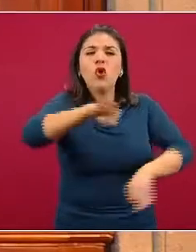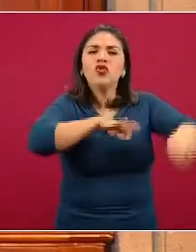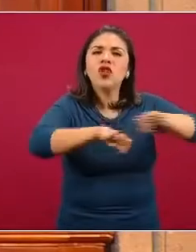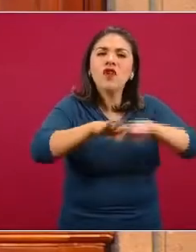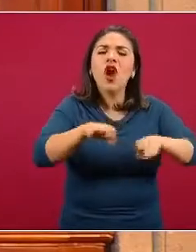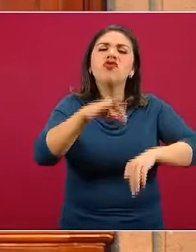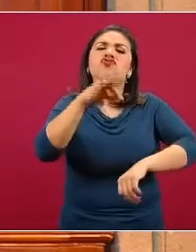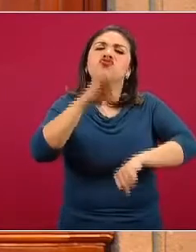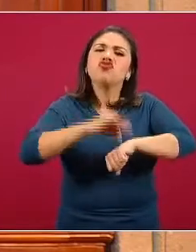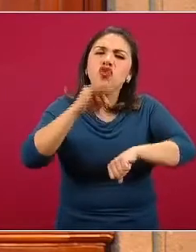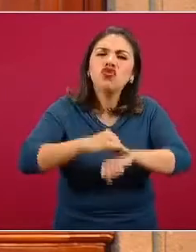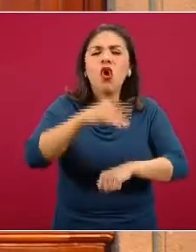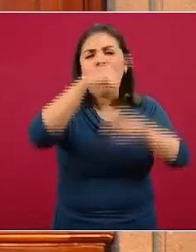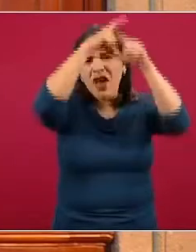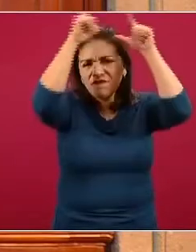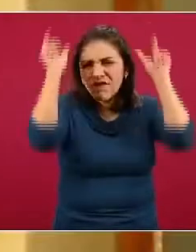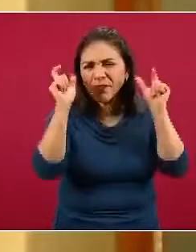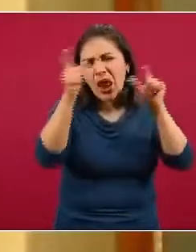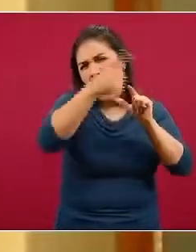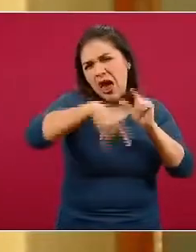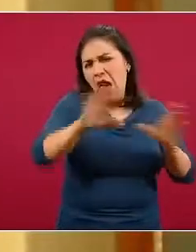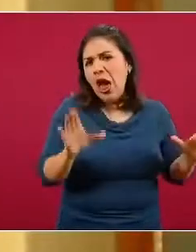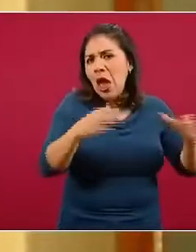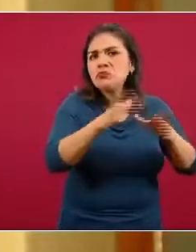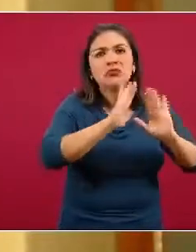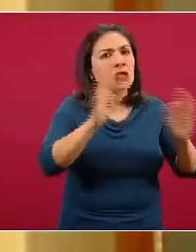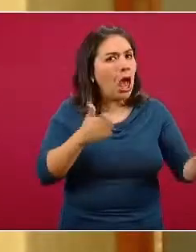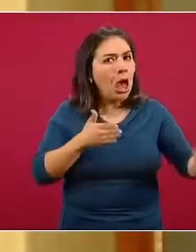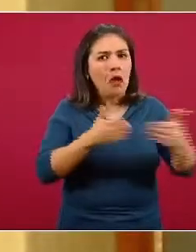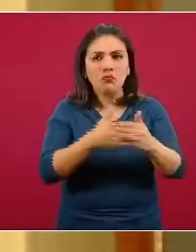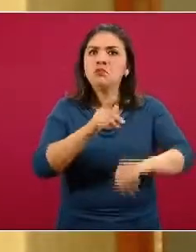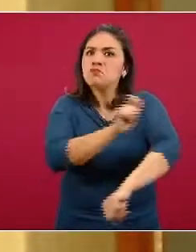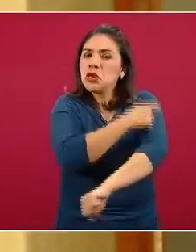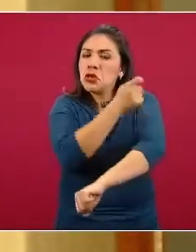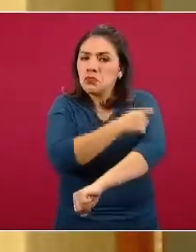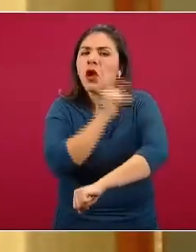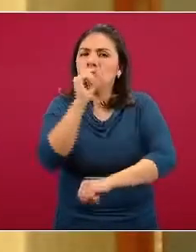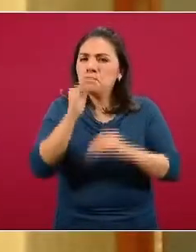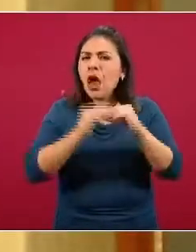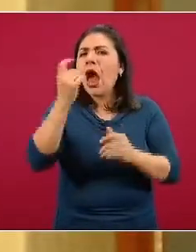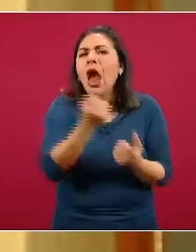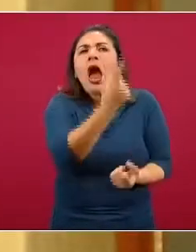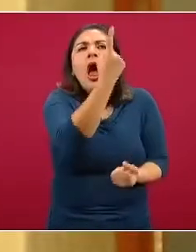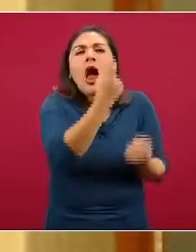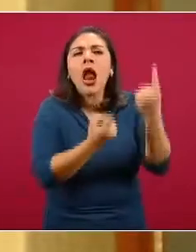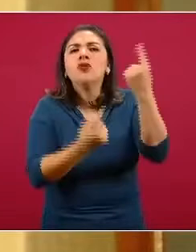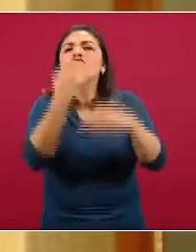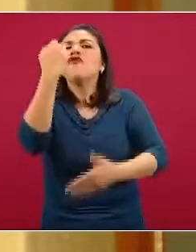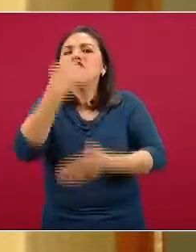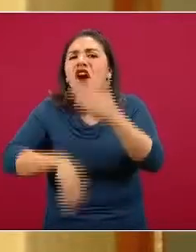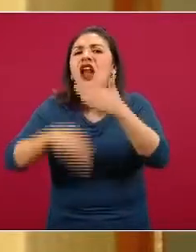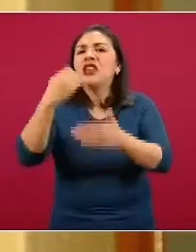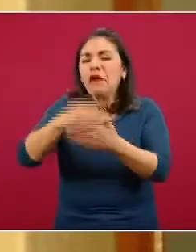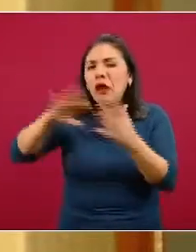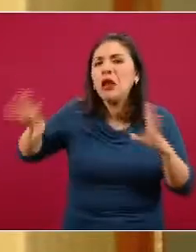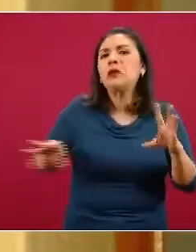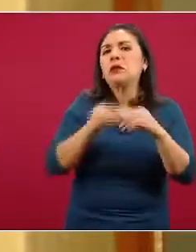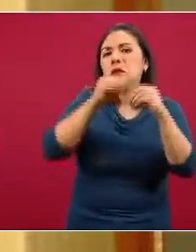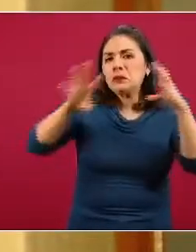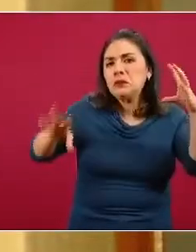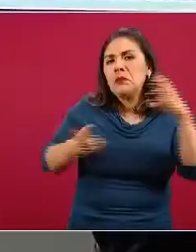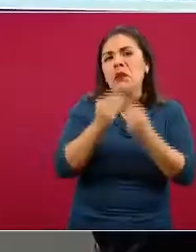planteada para personal de salud se había alcanzado. Lógicamente esta se sigue incrementando un poco, en lo que se van todavía sumando o